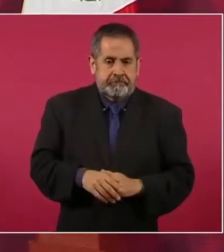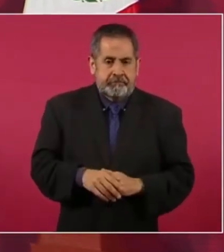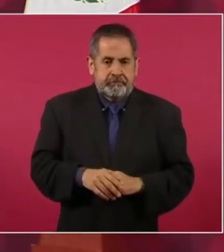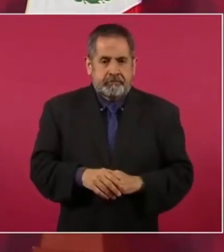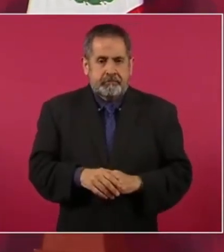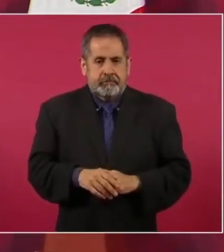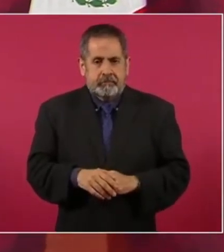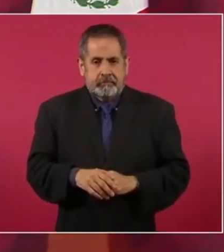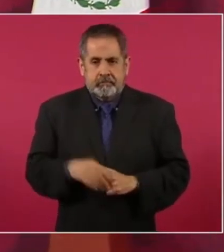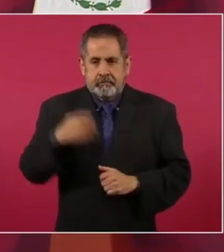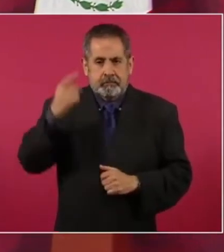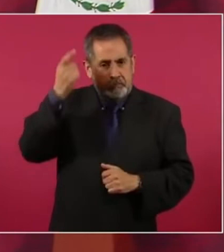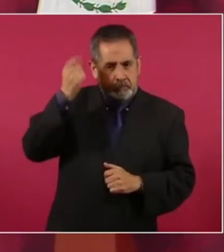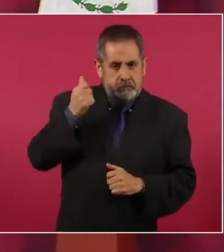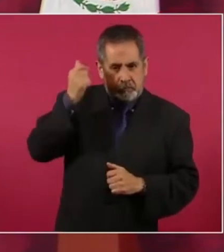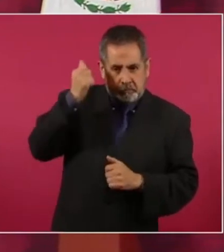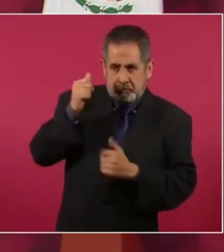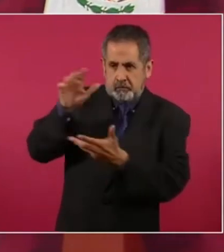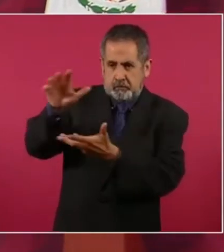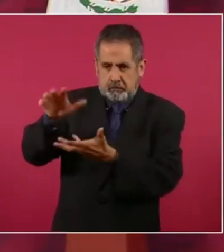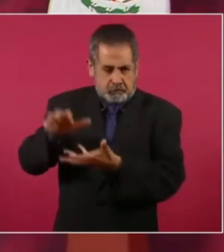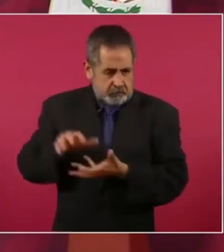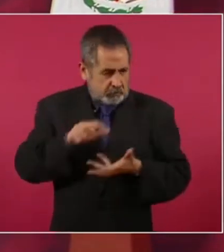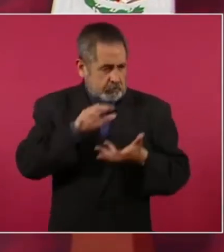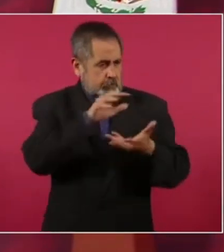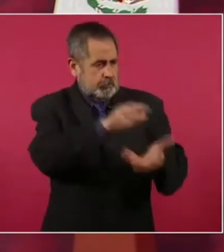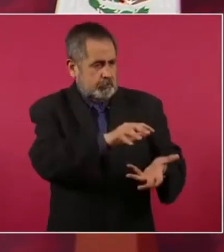poner sus pensiones.